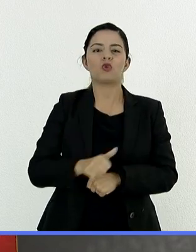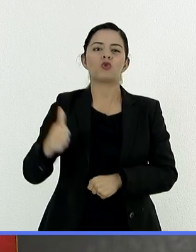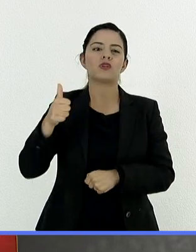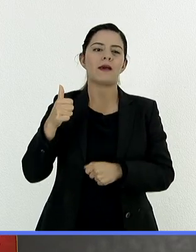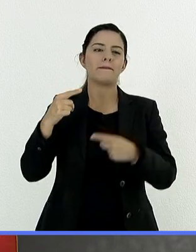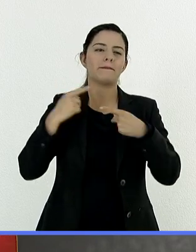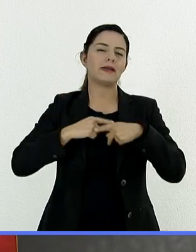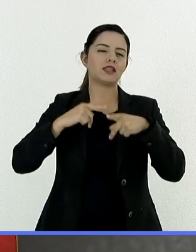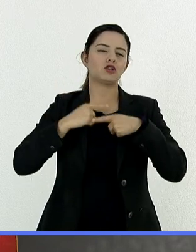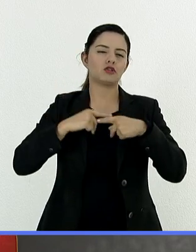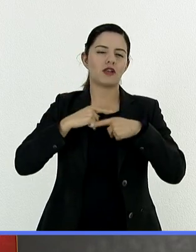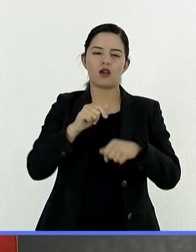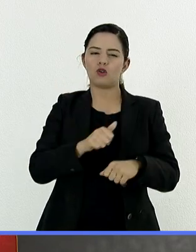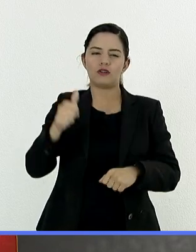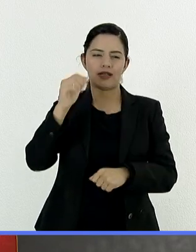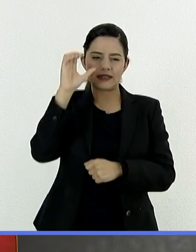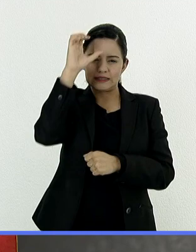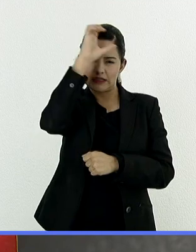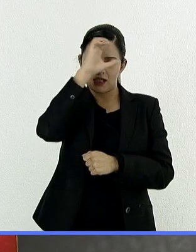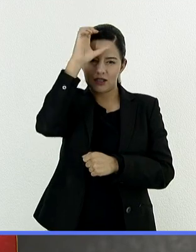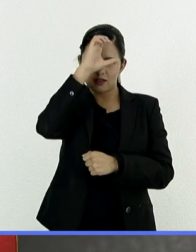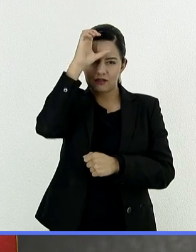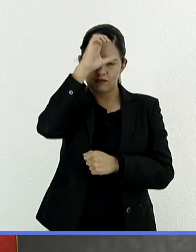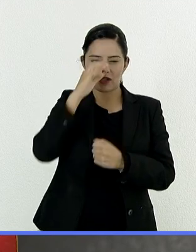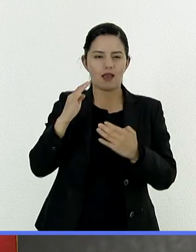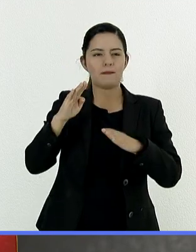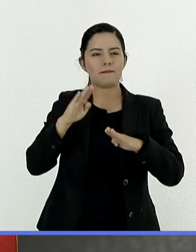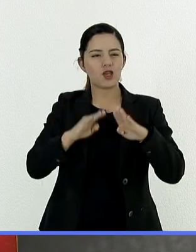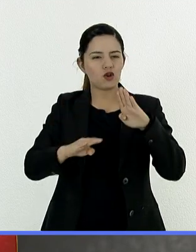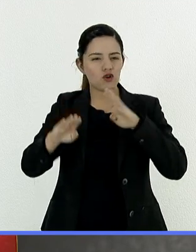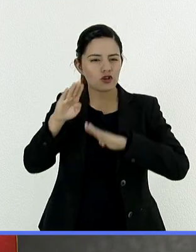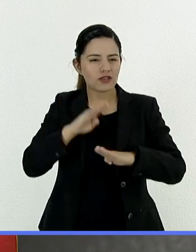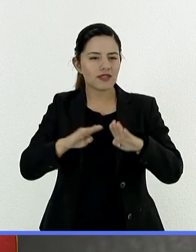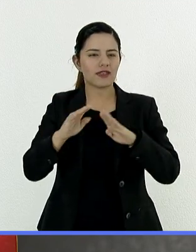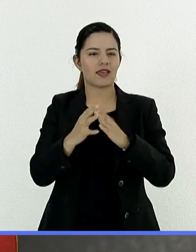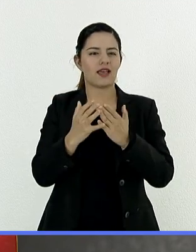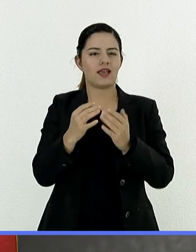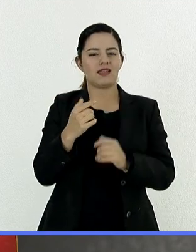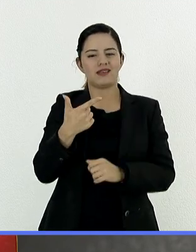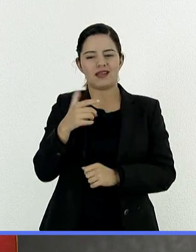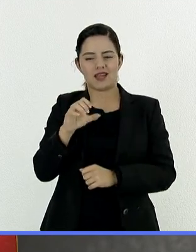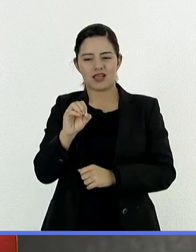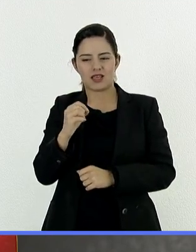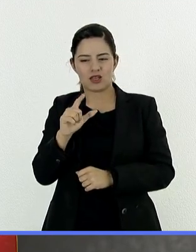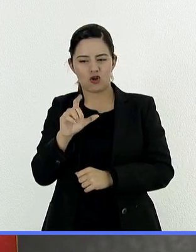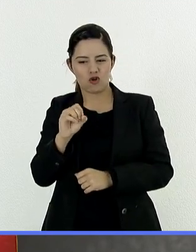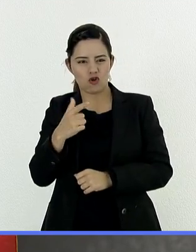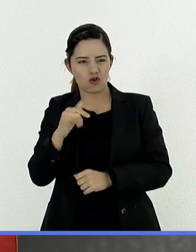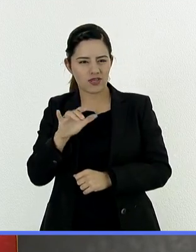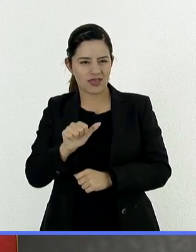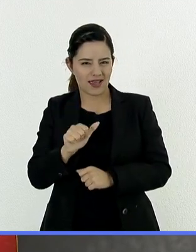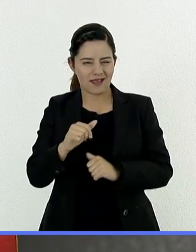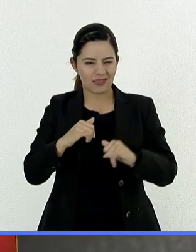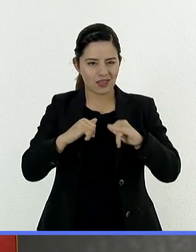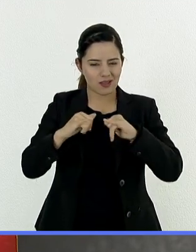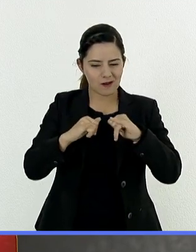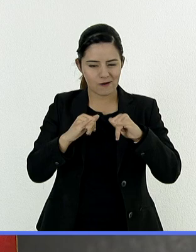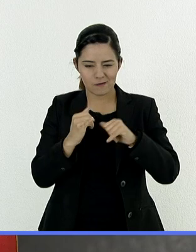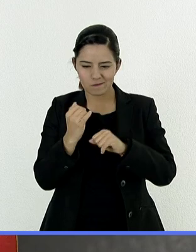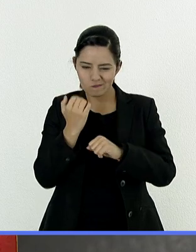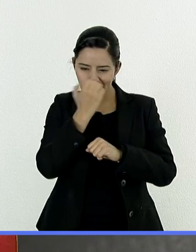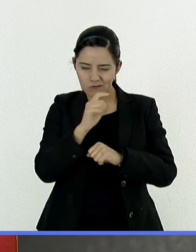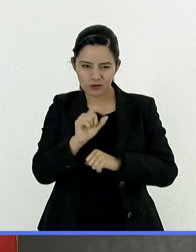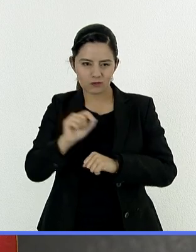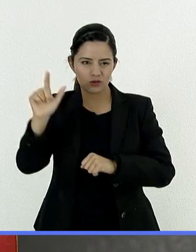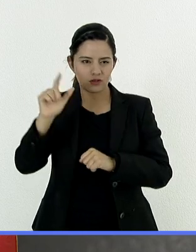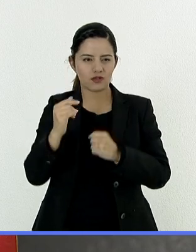todas las otras ciencias que nos apoyan la biología la geología de alguna manera los expertos en